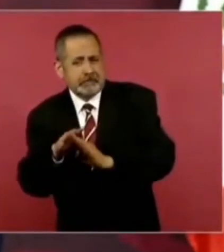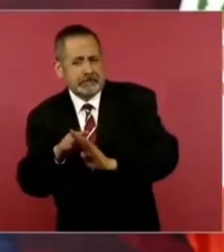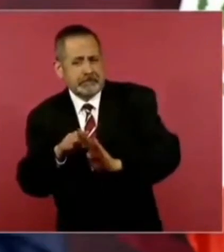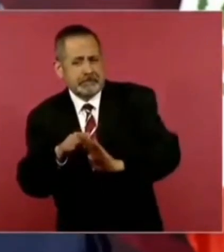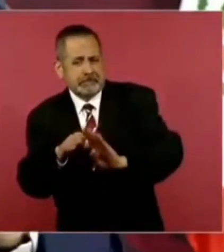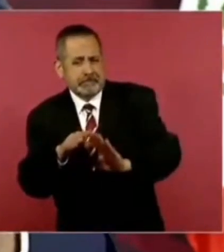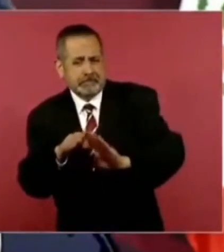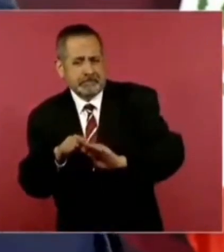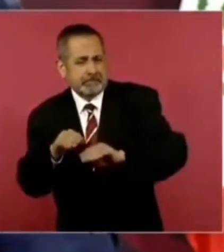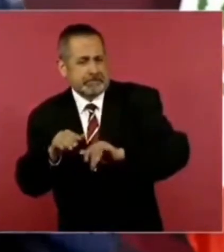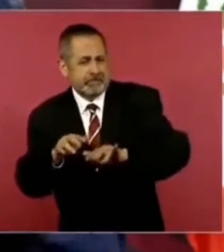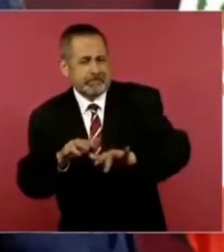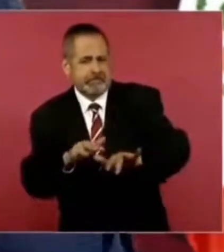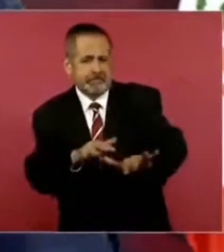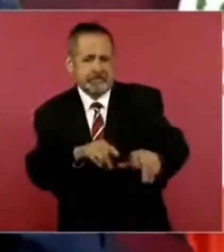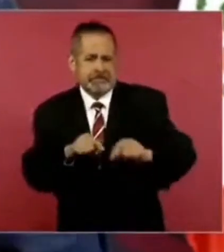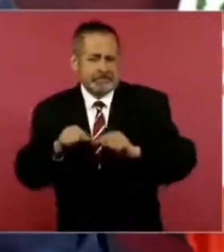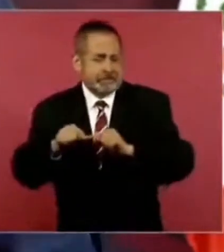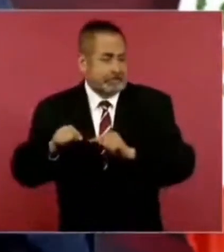y ahí pasan